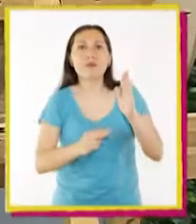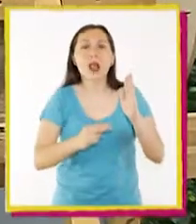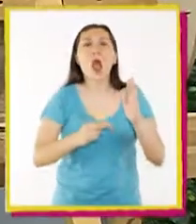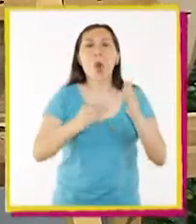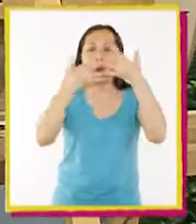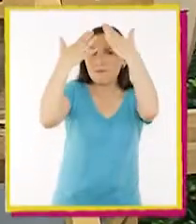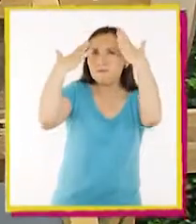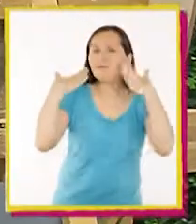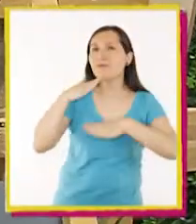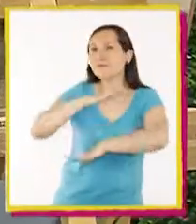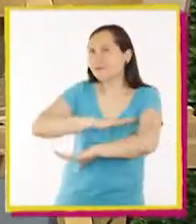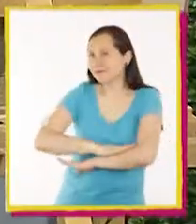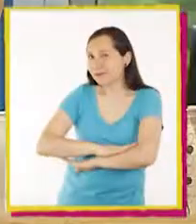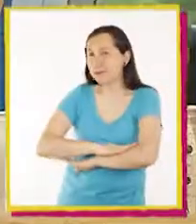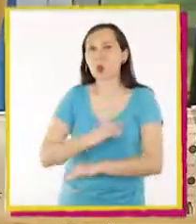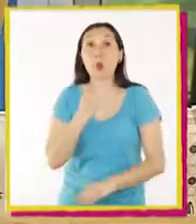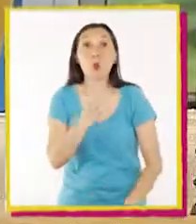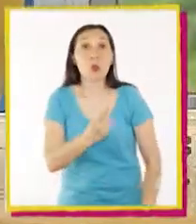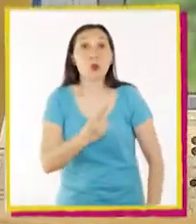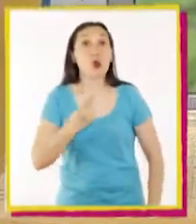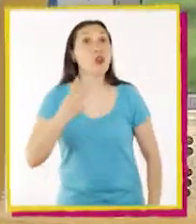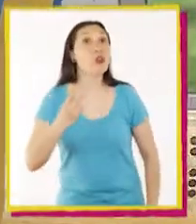A ver,